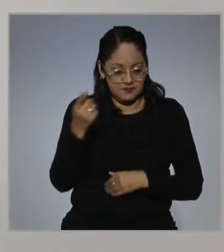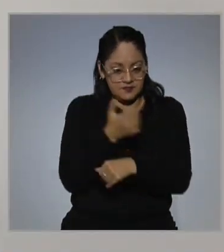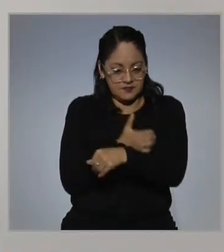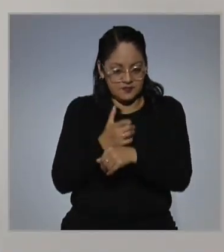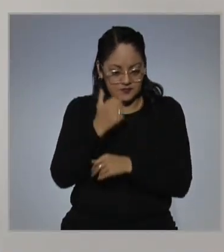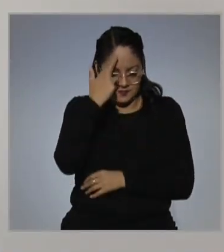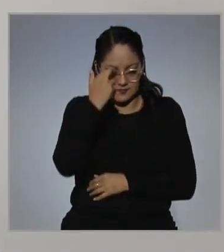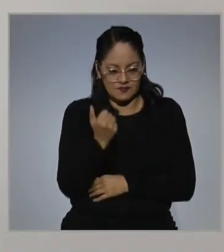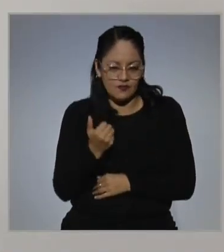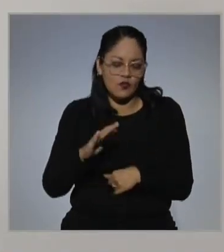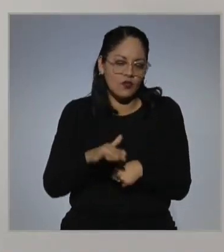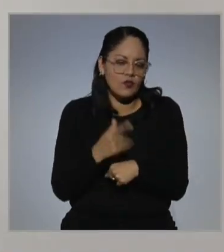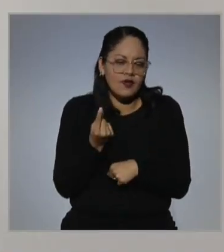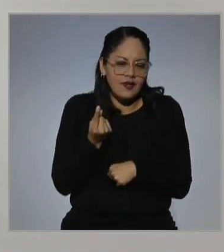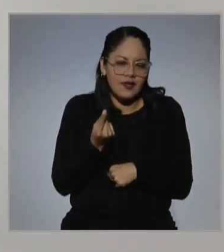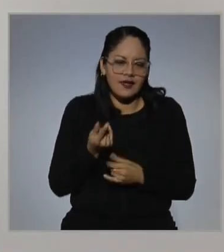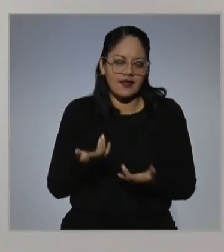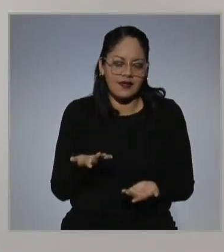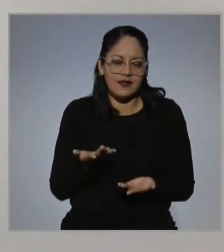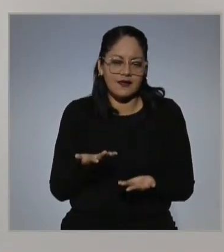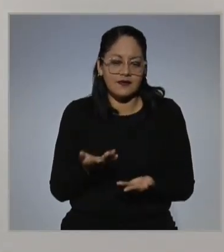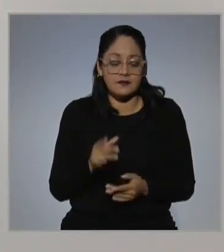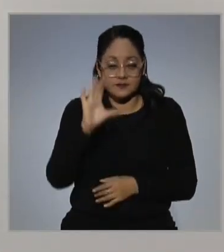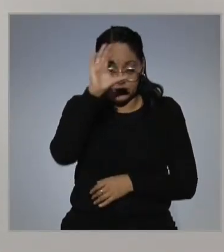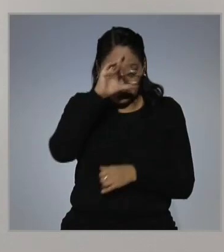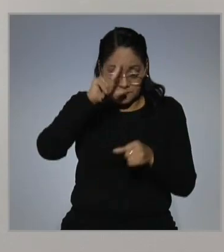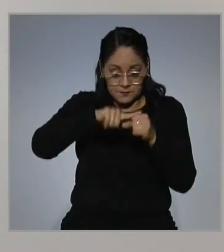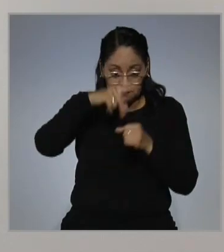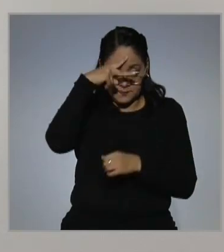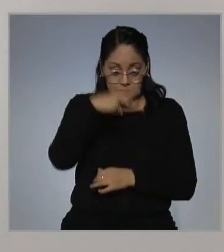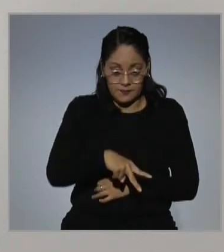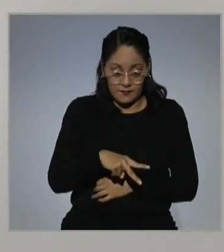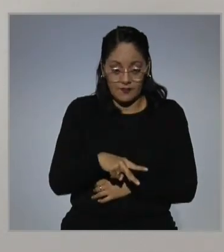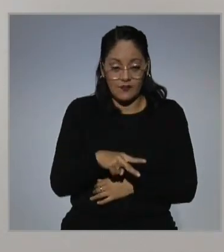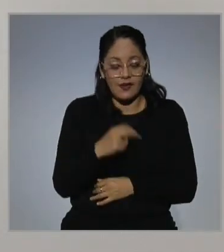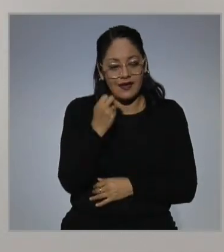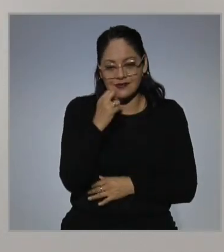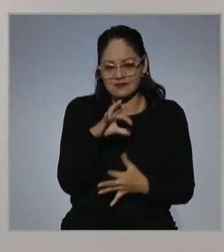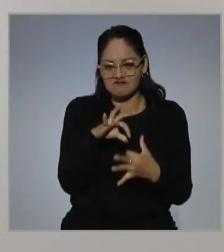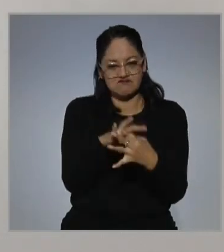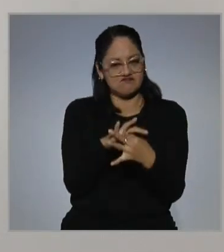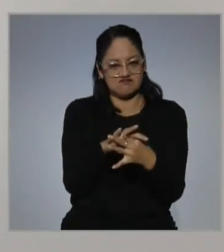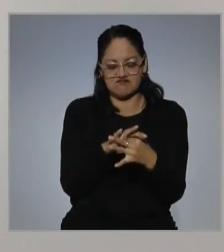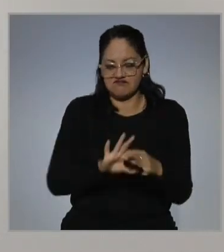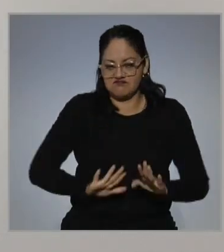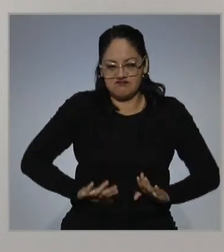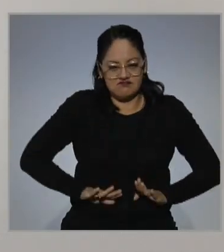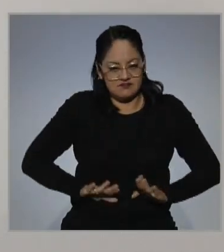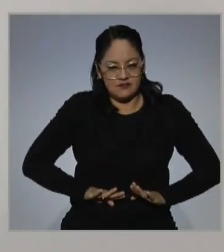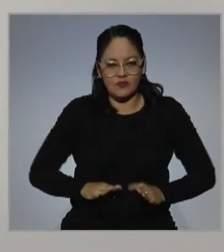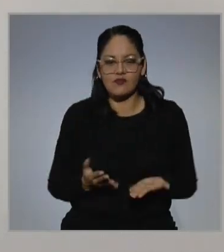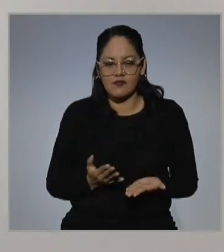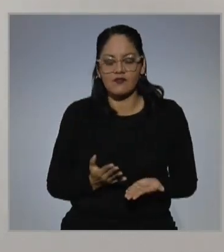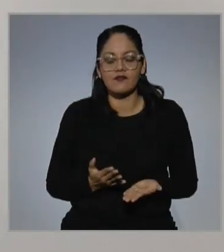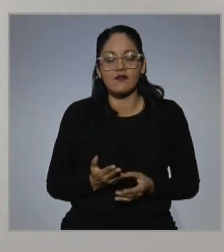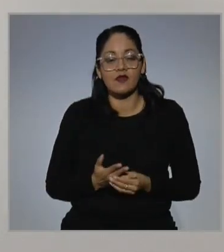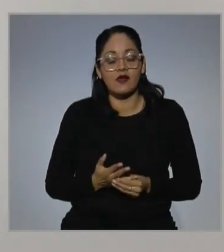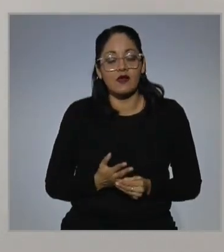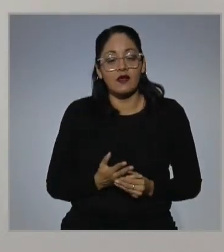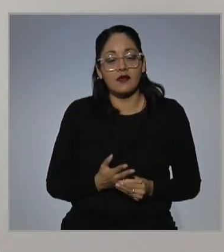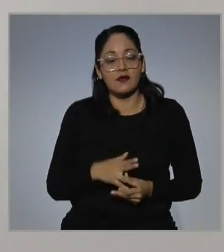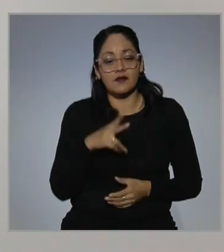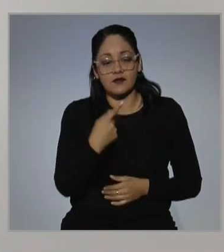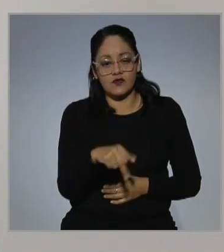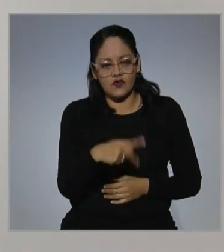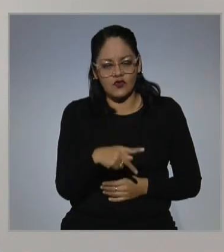porque definitivamente la cultura mexicana va de eso, ¿no? O sea, de festejar